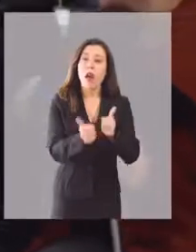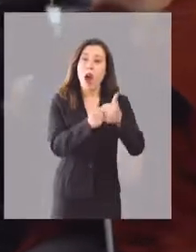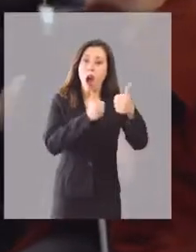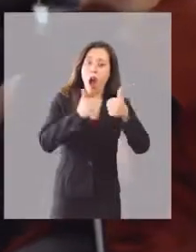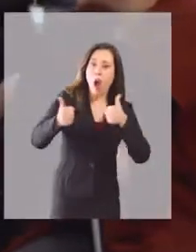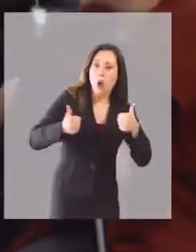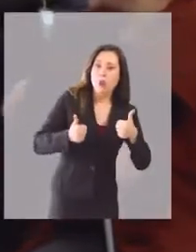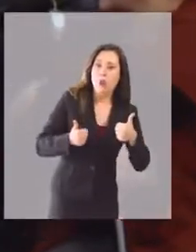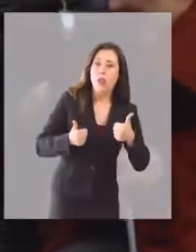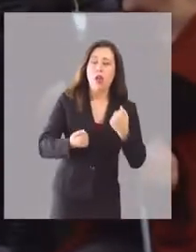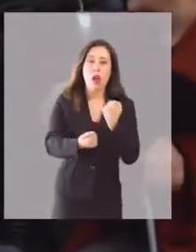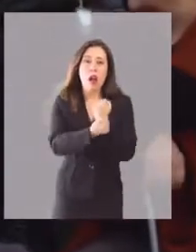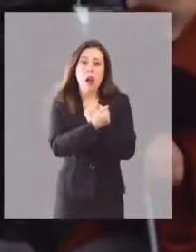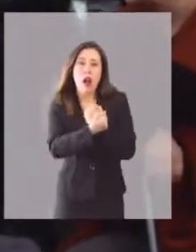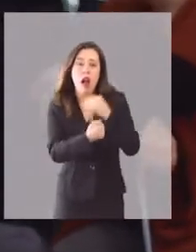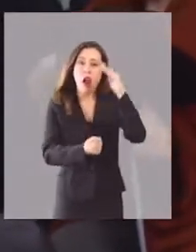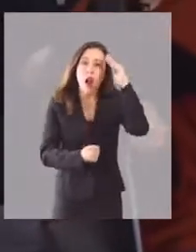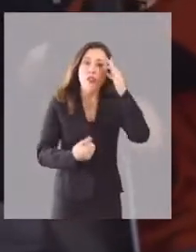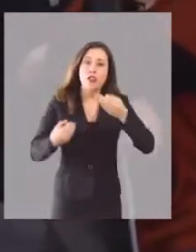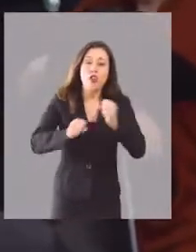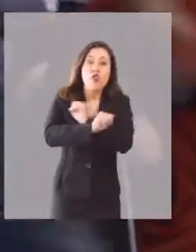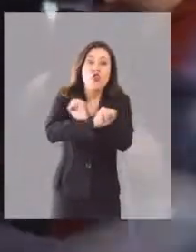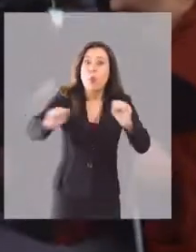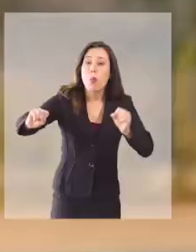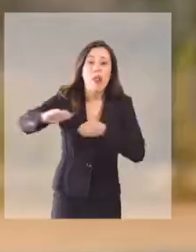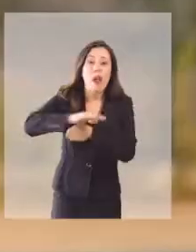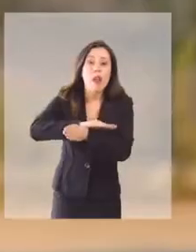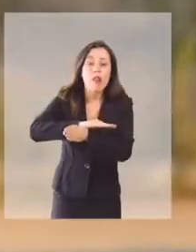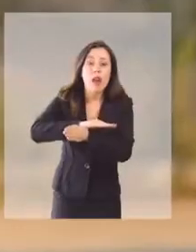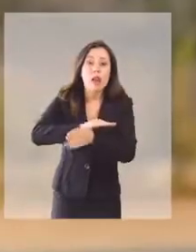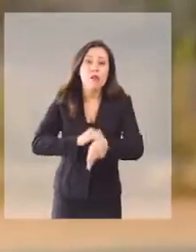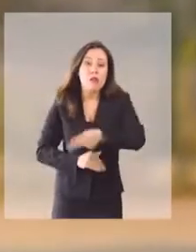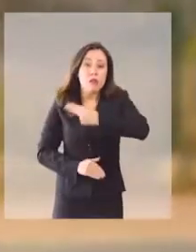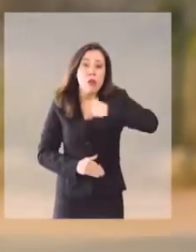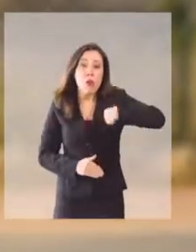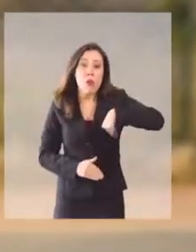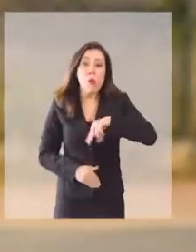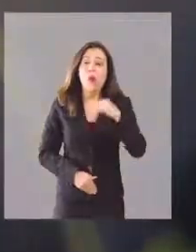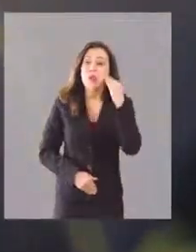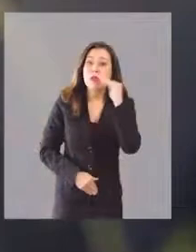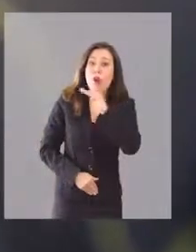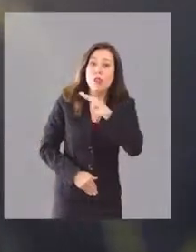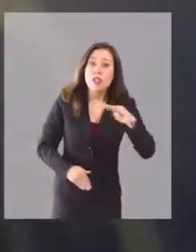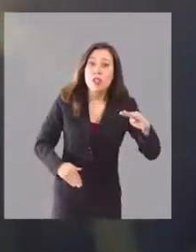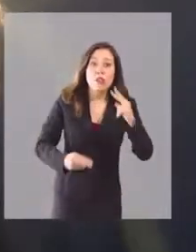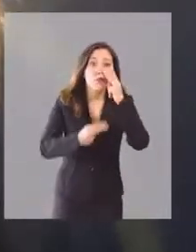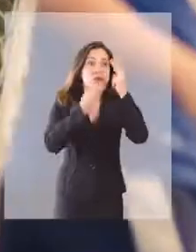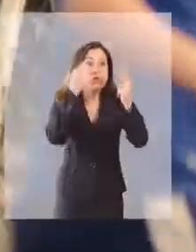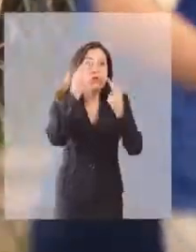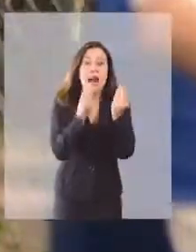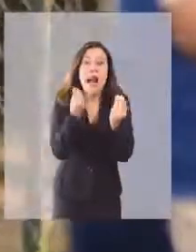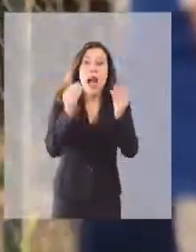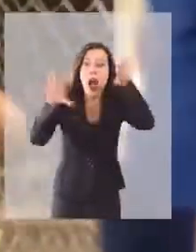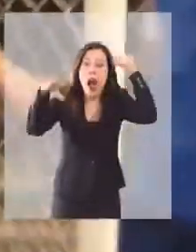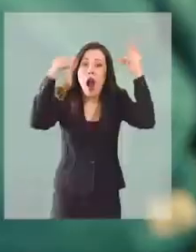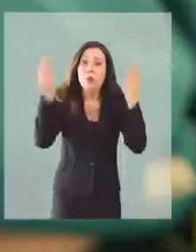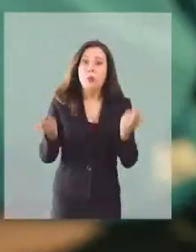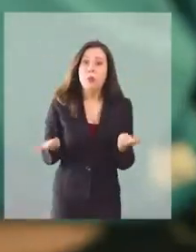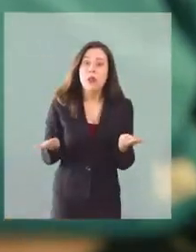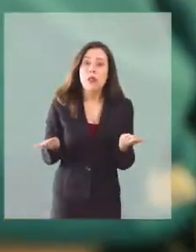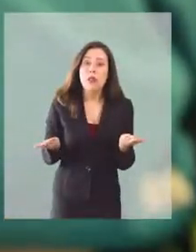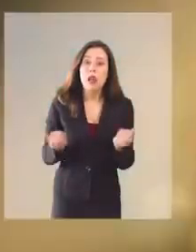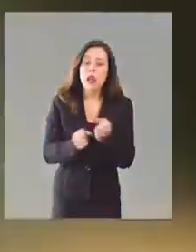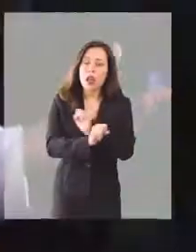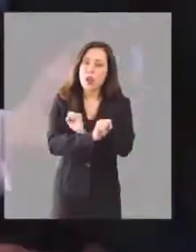siquiera autoridades o carabineros o seguridad pueden entrar. Los niños son de nosotros, entonces, ¿qué ejemplo le estamos dando a nuestro